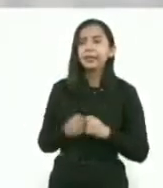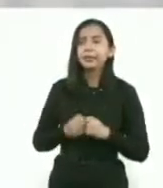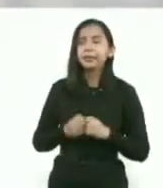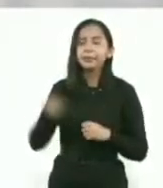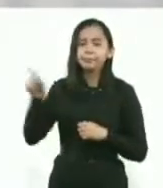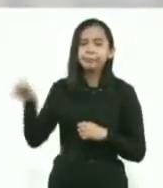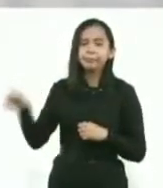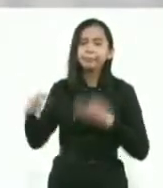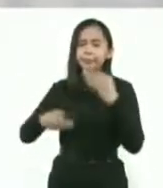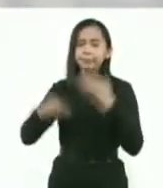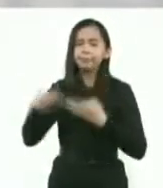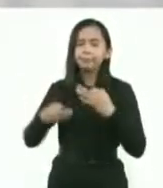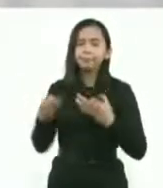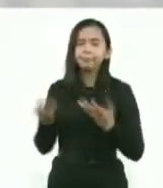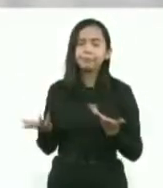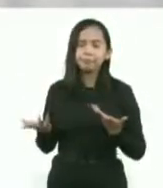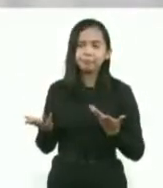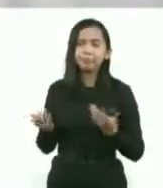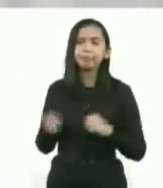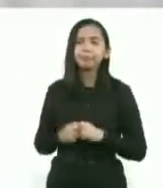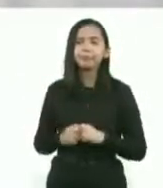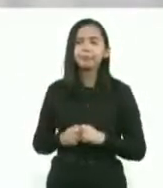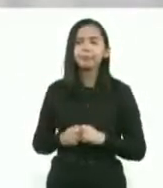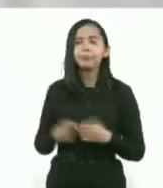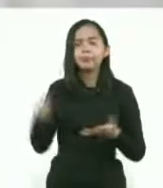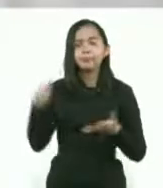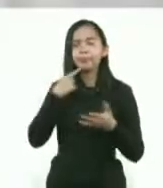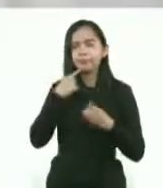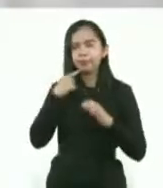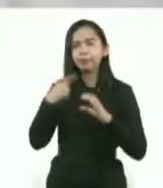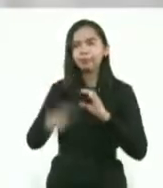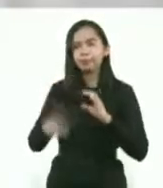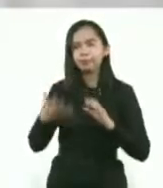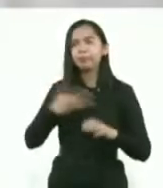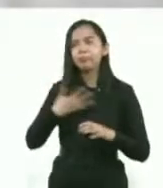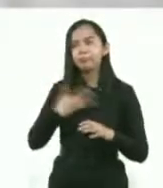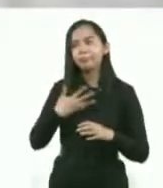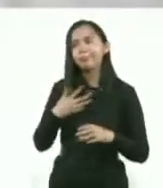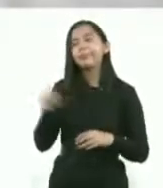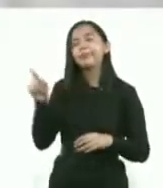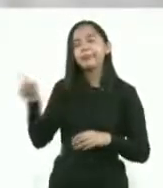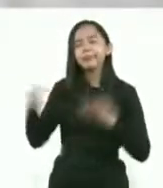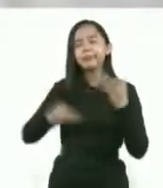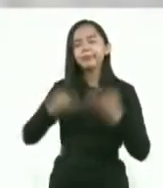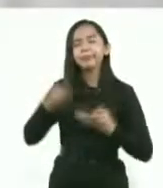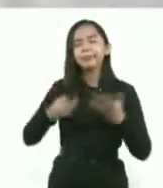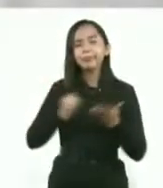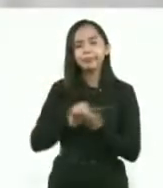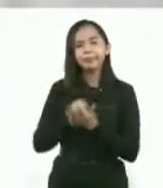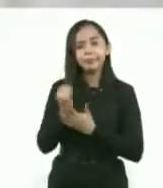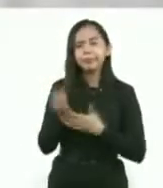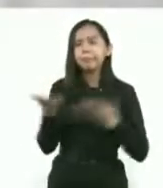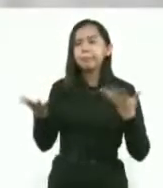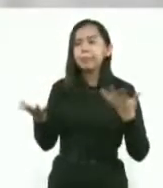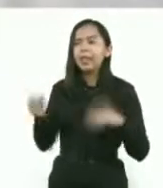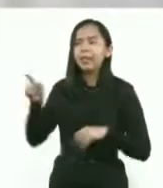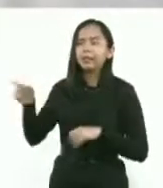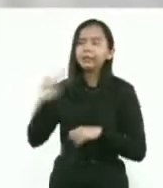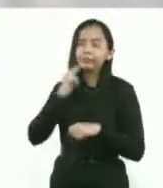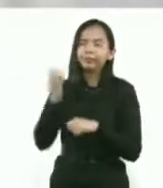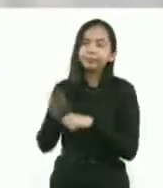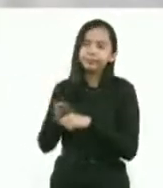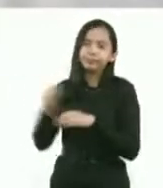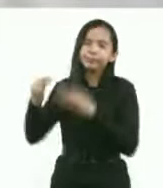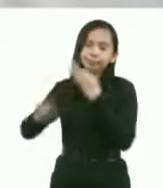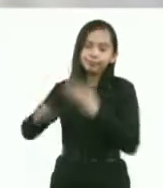que lleva una denuncia penal y la decisión de un juez. Entonces, ¿en manos de quién está? Pues de la